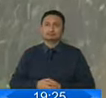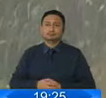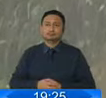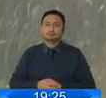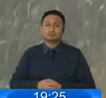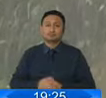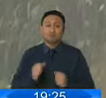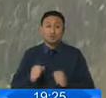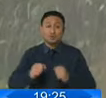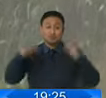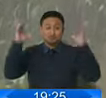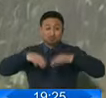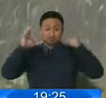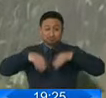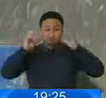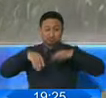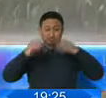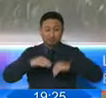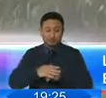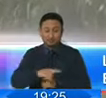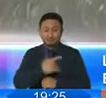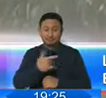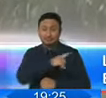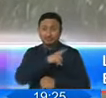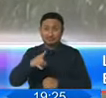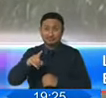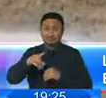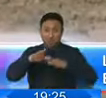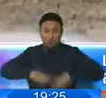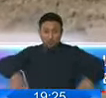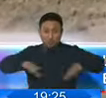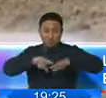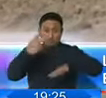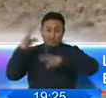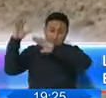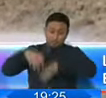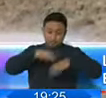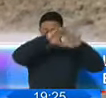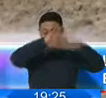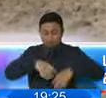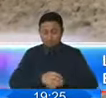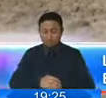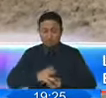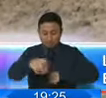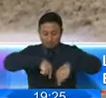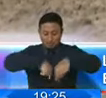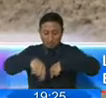Las fuertes lluvias registradas en las últimas horas provocaron varios deslaves, dos de ellos que taparon